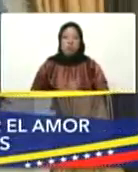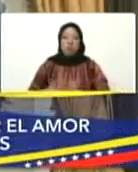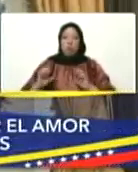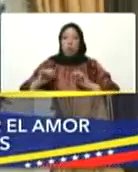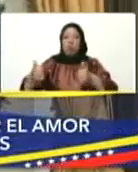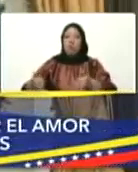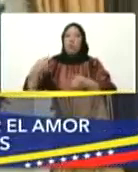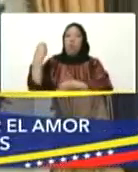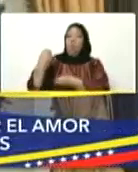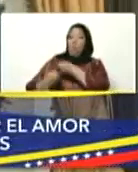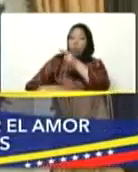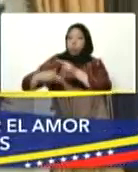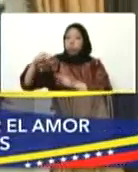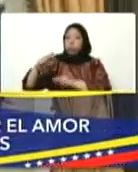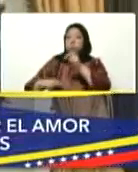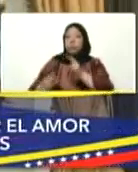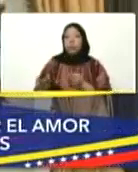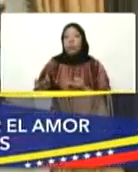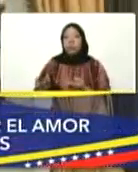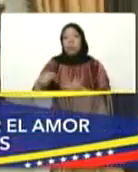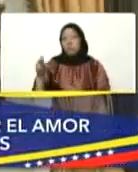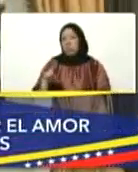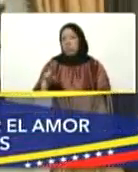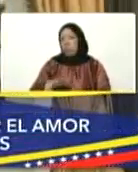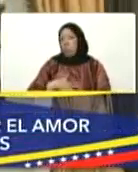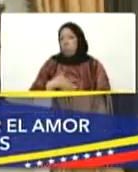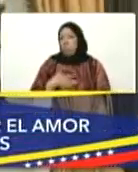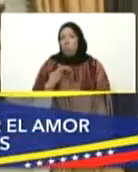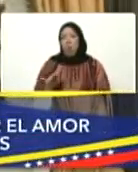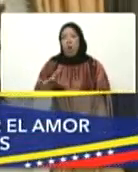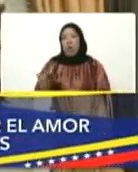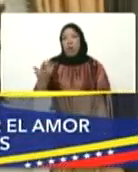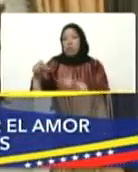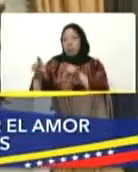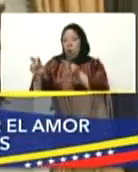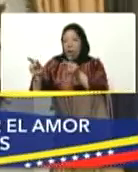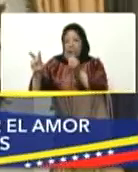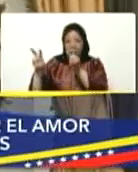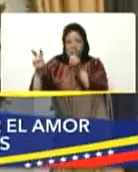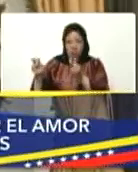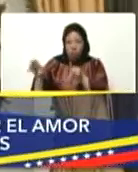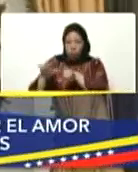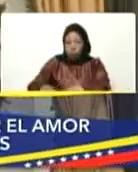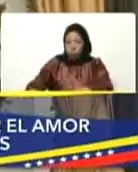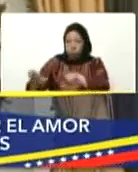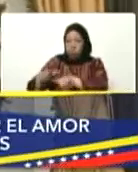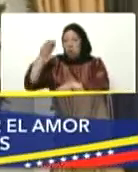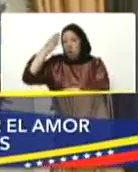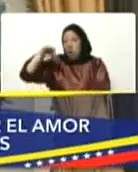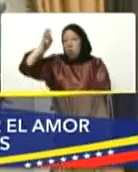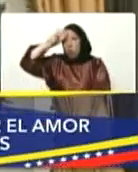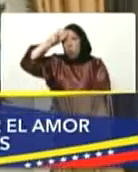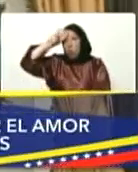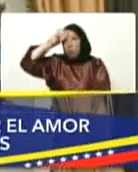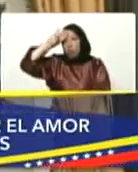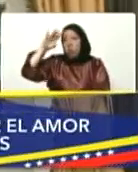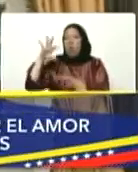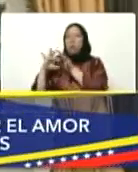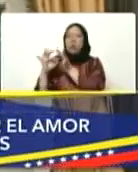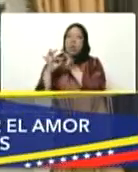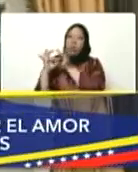la construcción de un nuevo supertanquero para Matanzas, para Cuba. Estamos